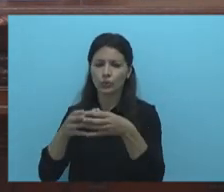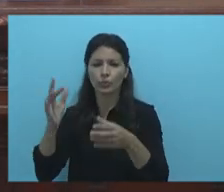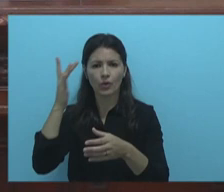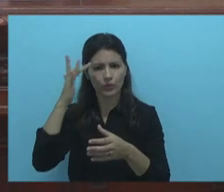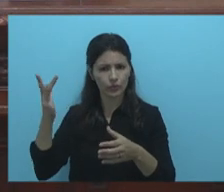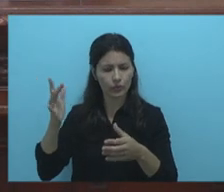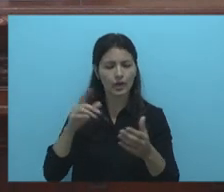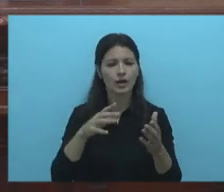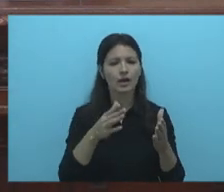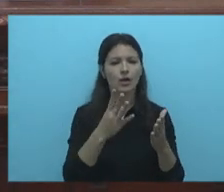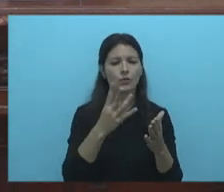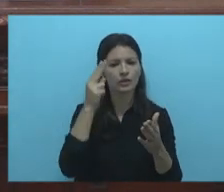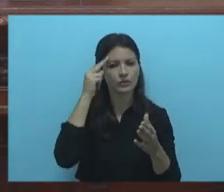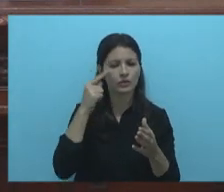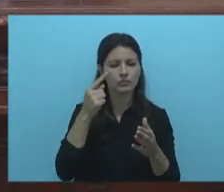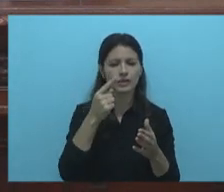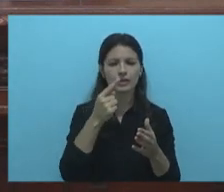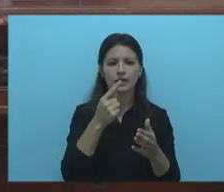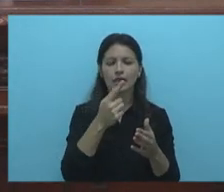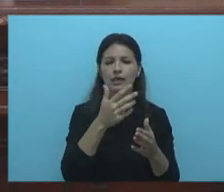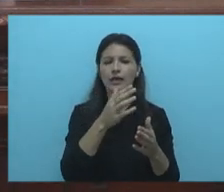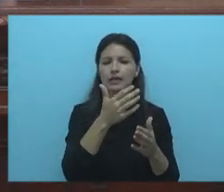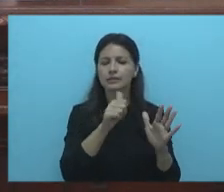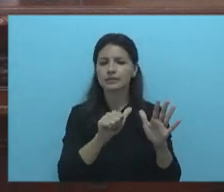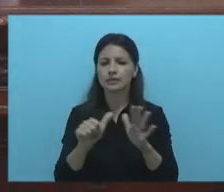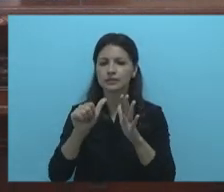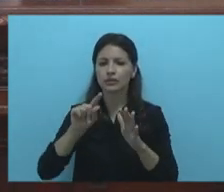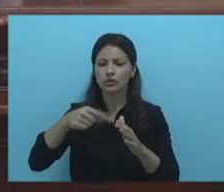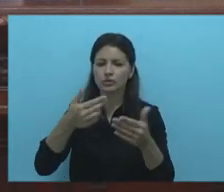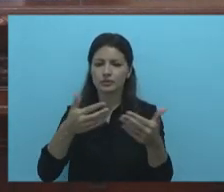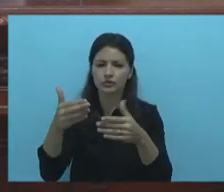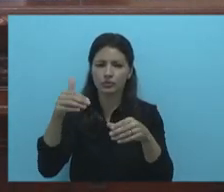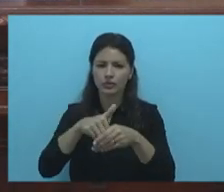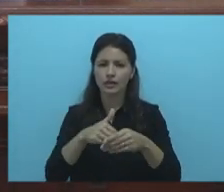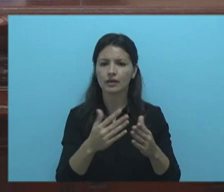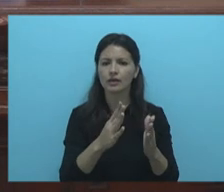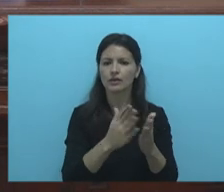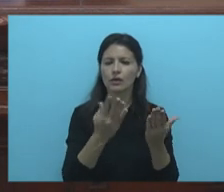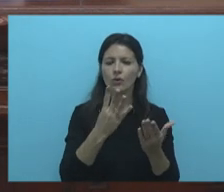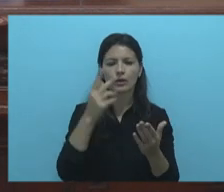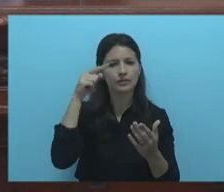Para el expediente 49.600, preferencia para una sesión. Para el expediente